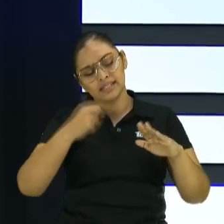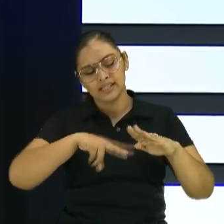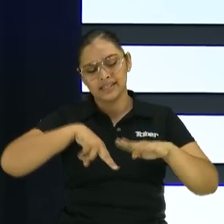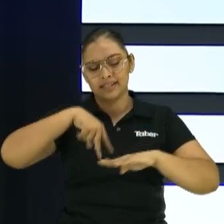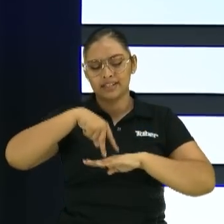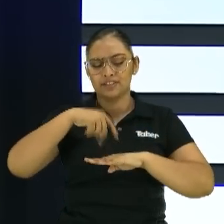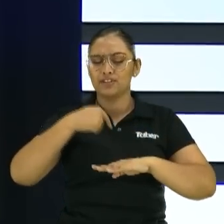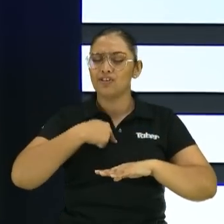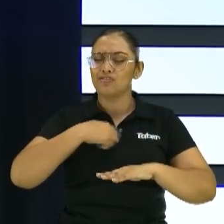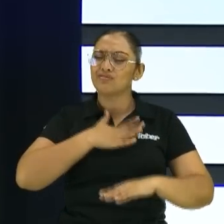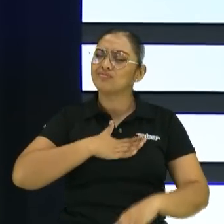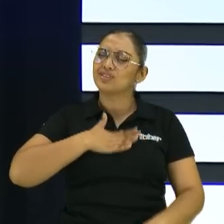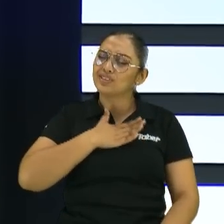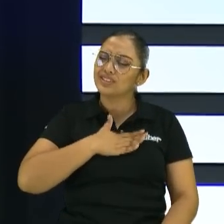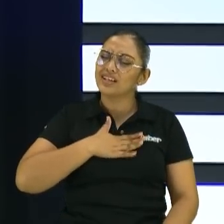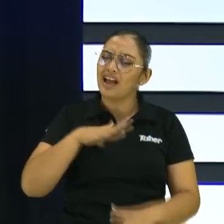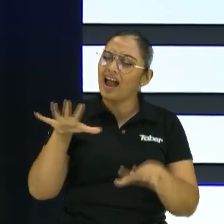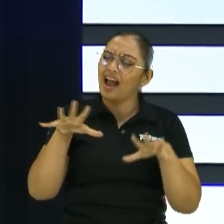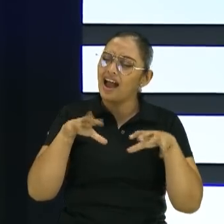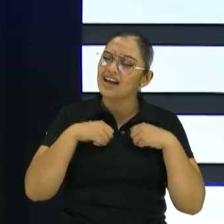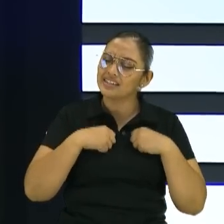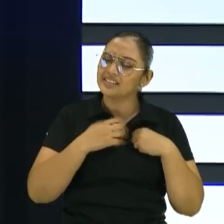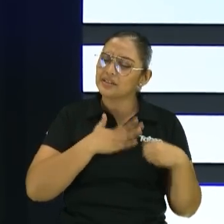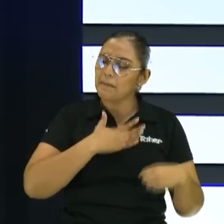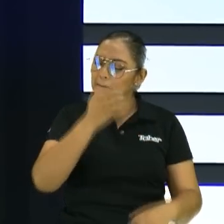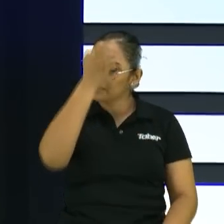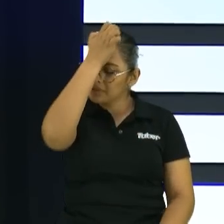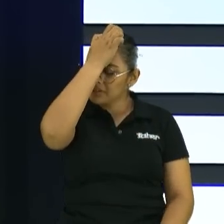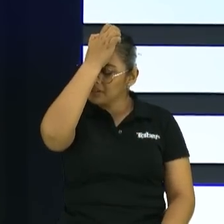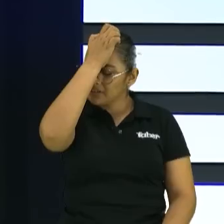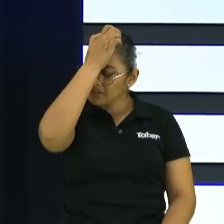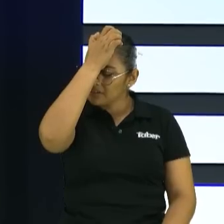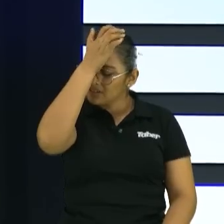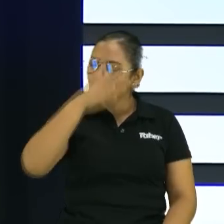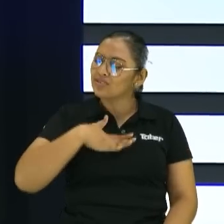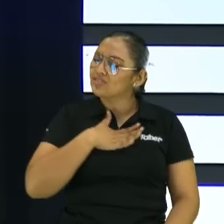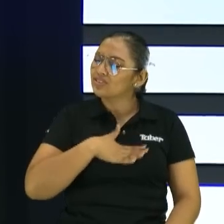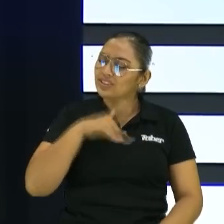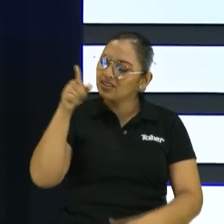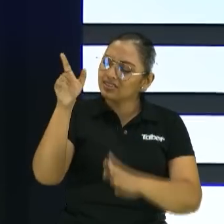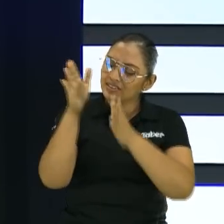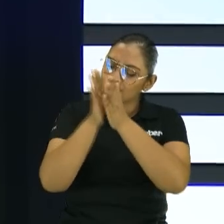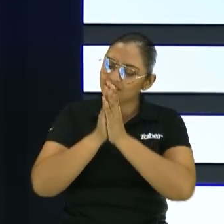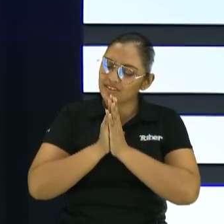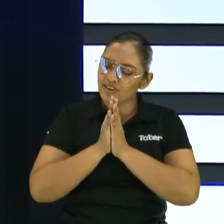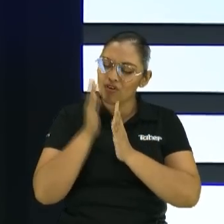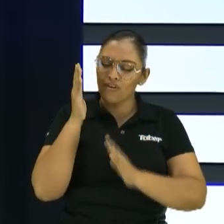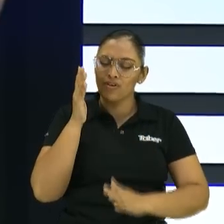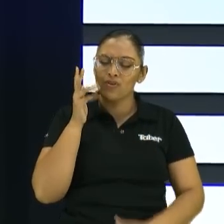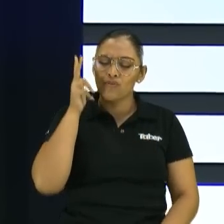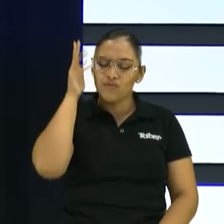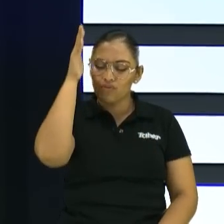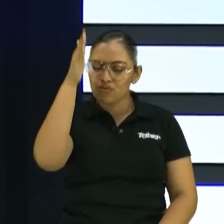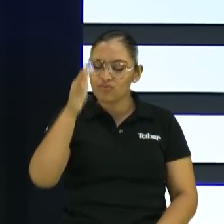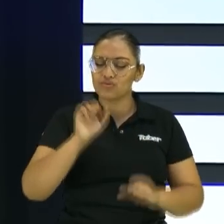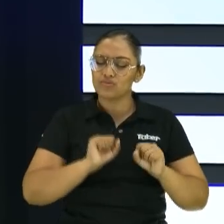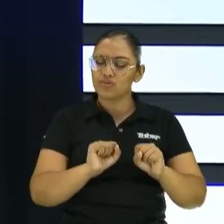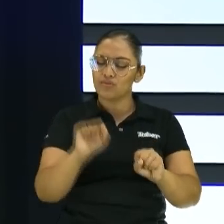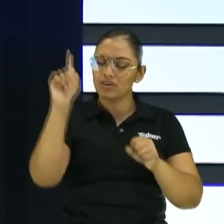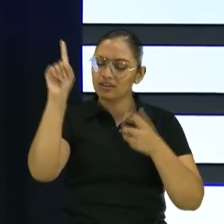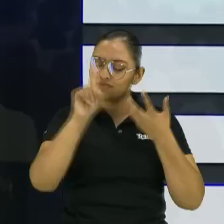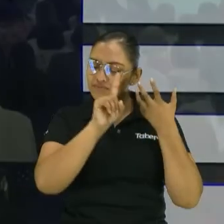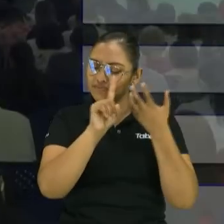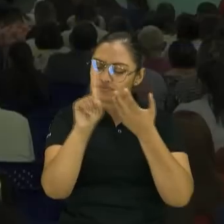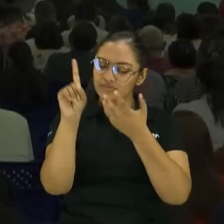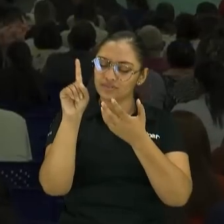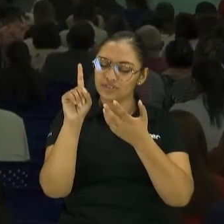arrepiento Señor soy pecador Perdóname sálvame a mi alma hoy para cuando yo muera puede estar en tu presencia por siempre en Cristo Jesús